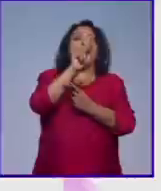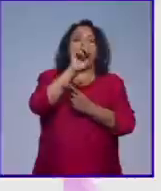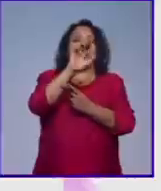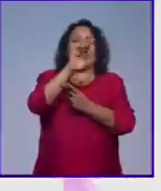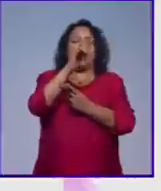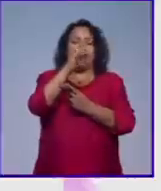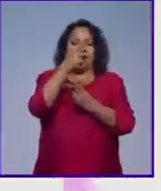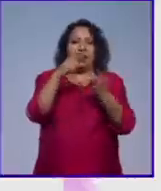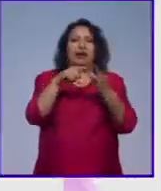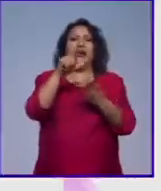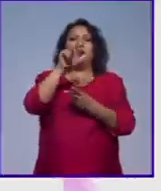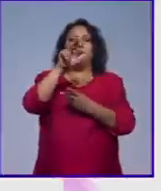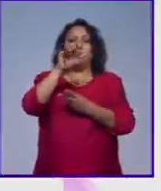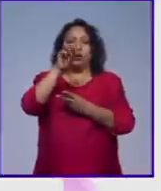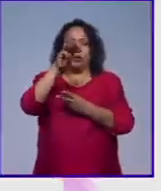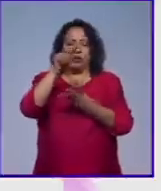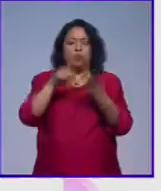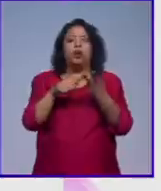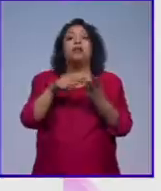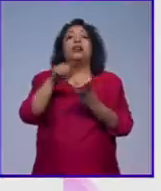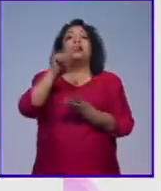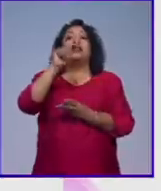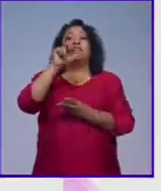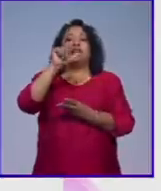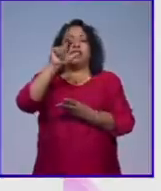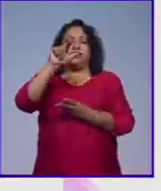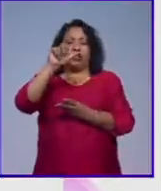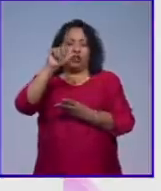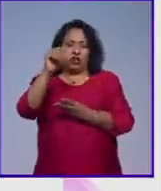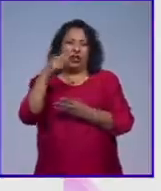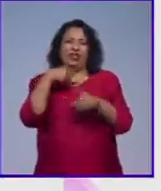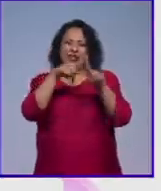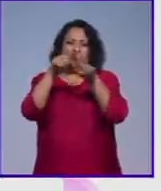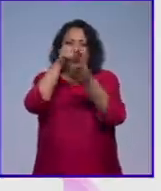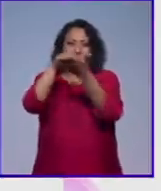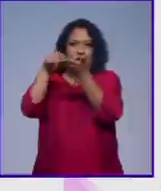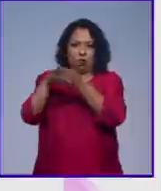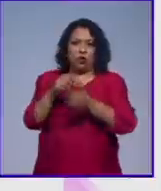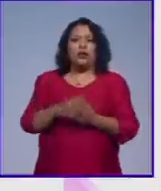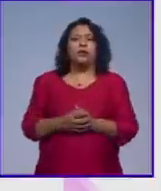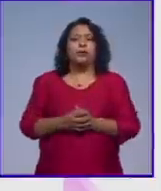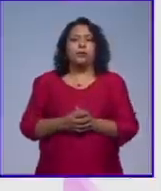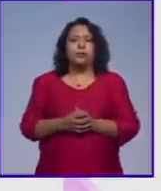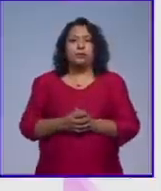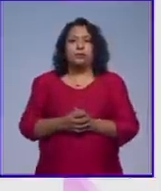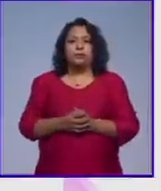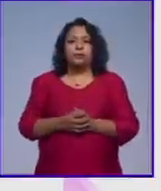Gallery, Liverpool Metropolitan Cathedral, Tate and Victoria Gallery.